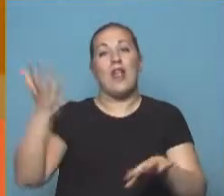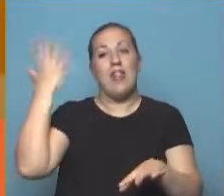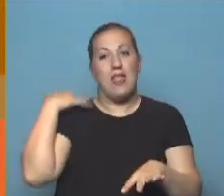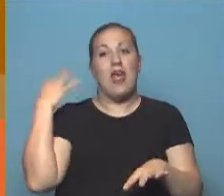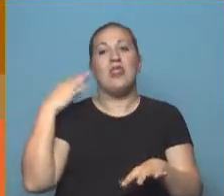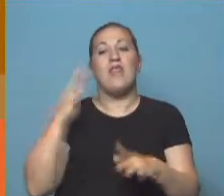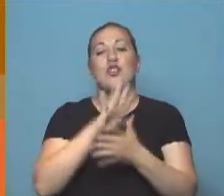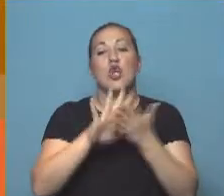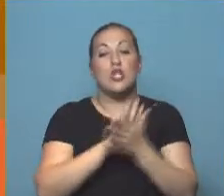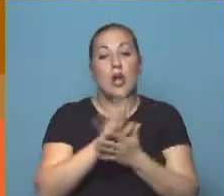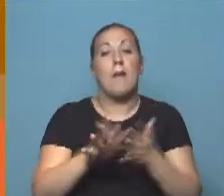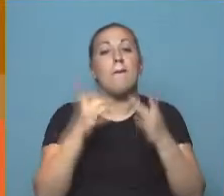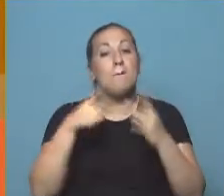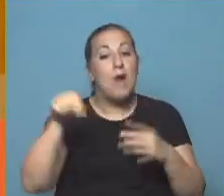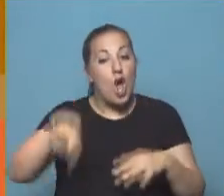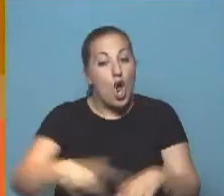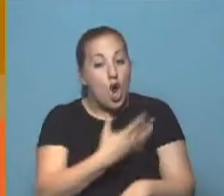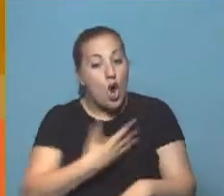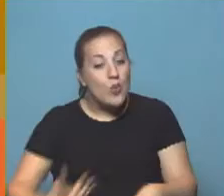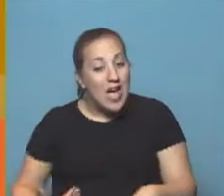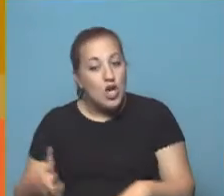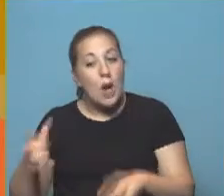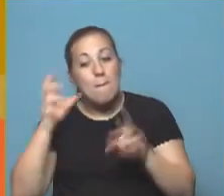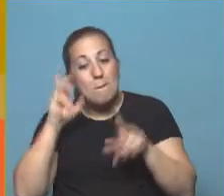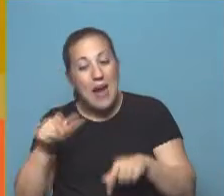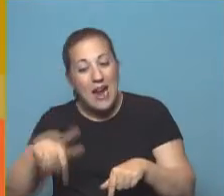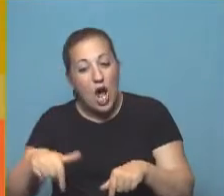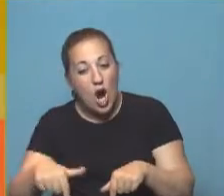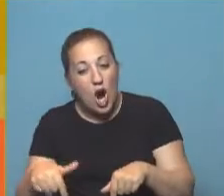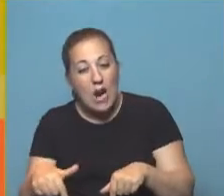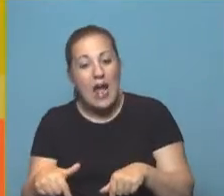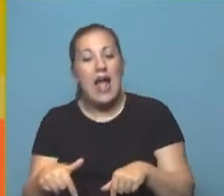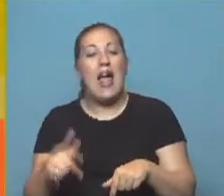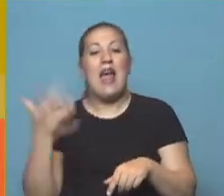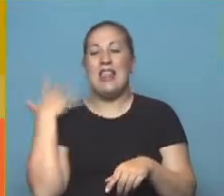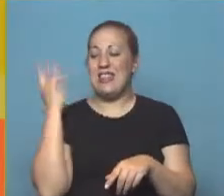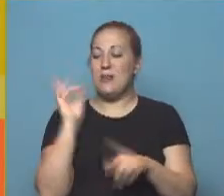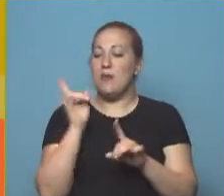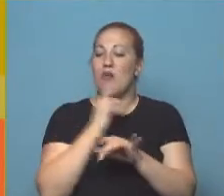es cierto que las medidas que tomó este gobierno, es más, ni siquiera fueron las medidas que empezó a tomar en diciembre, las que